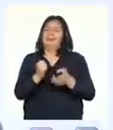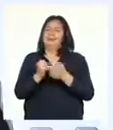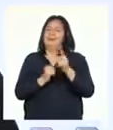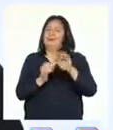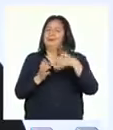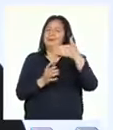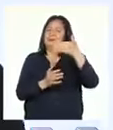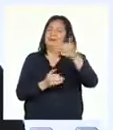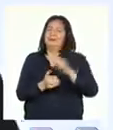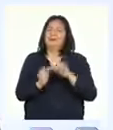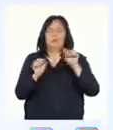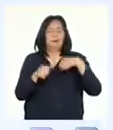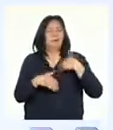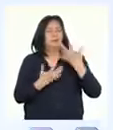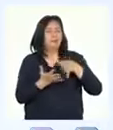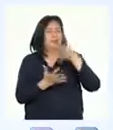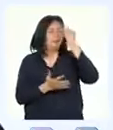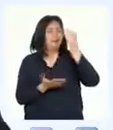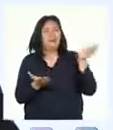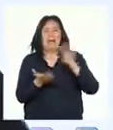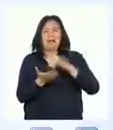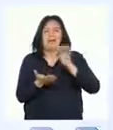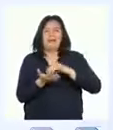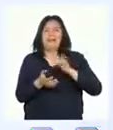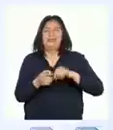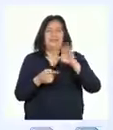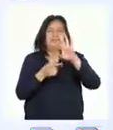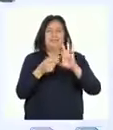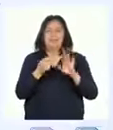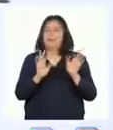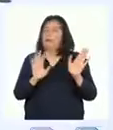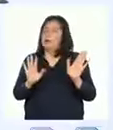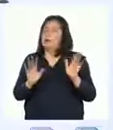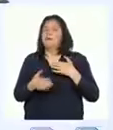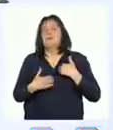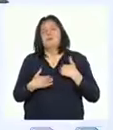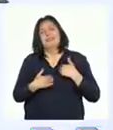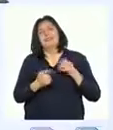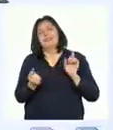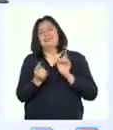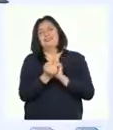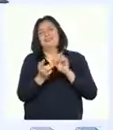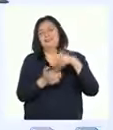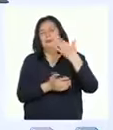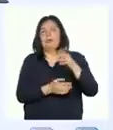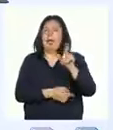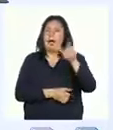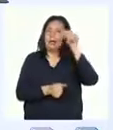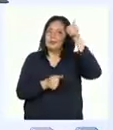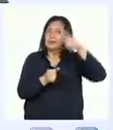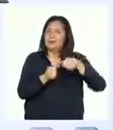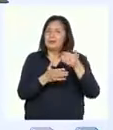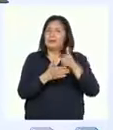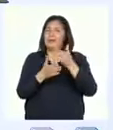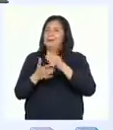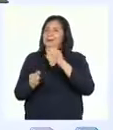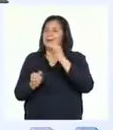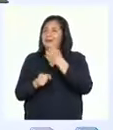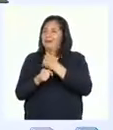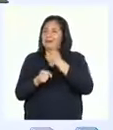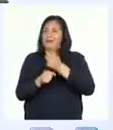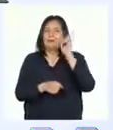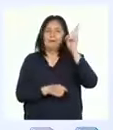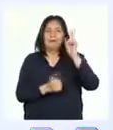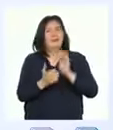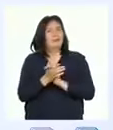en los próximos programas podremos ir aprendiendo más sobre ellas. Ahora me toca decir hasta pronto. Recuerden compartir sus trabajos con sus